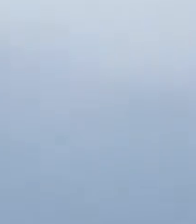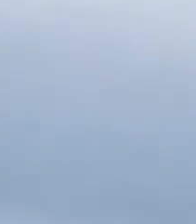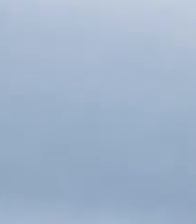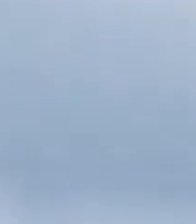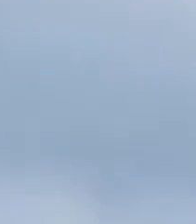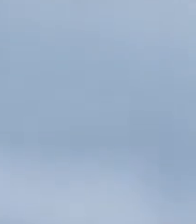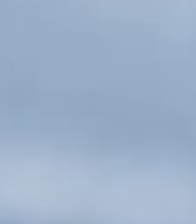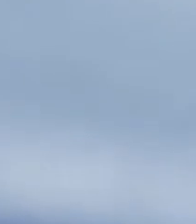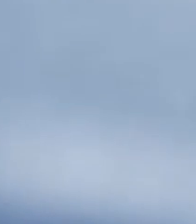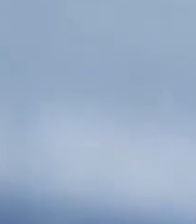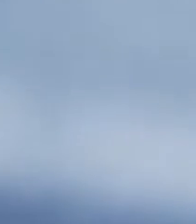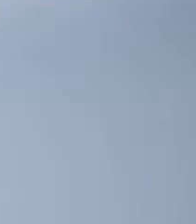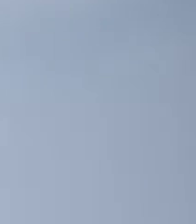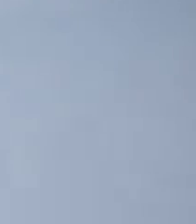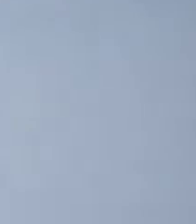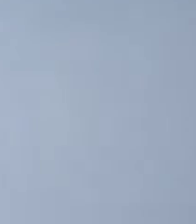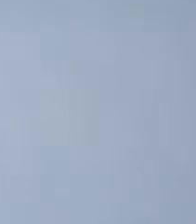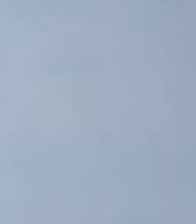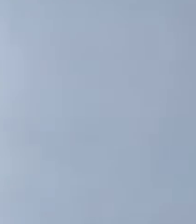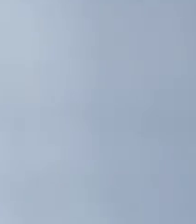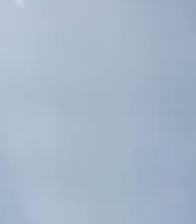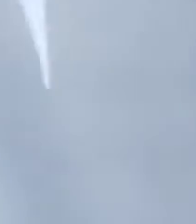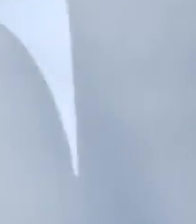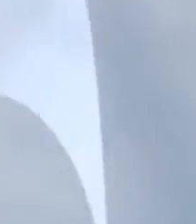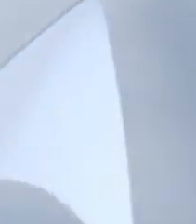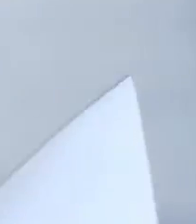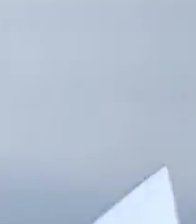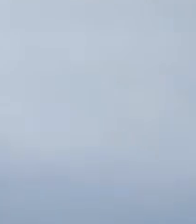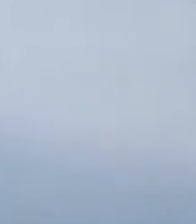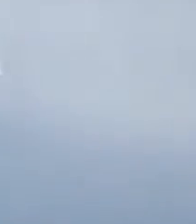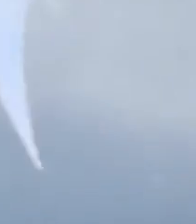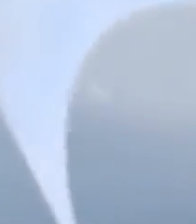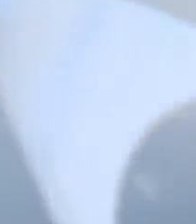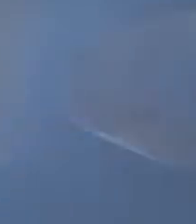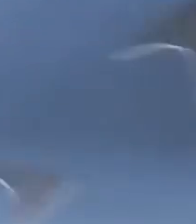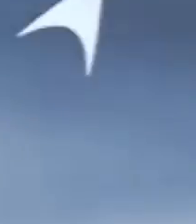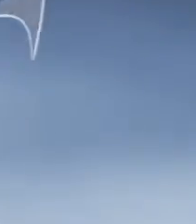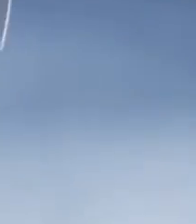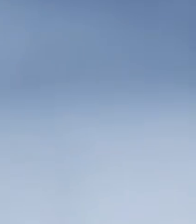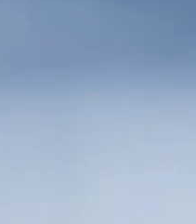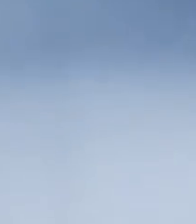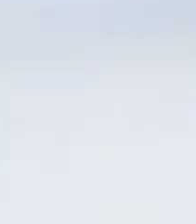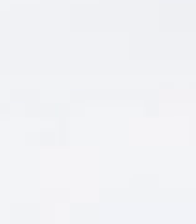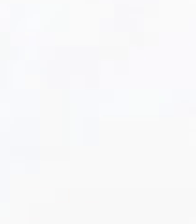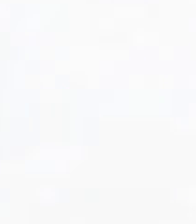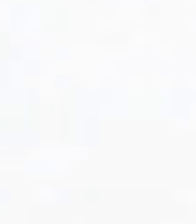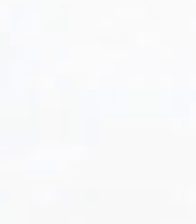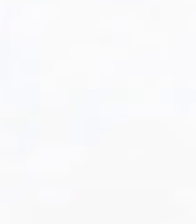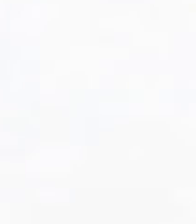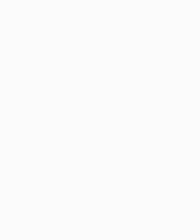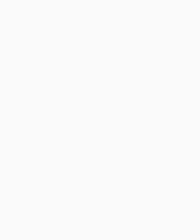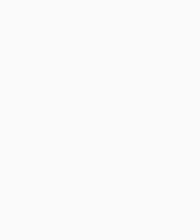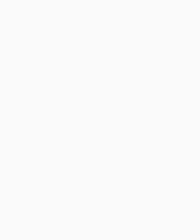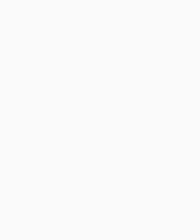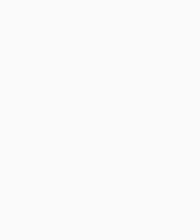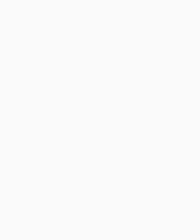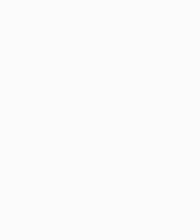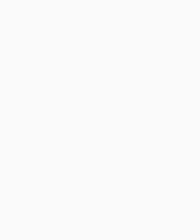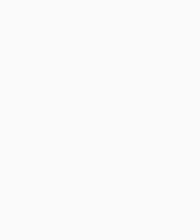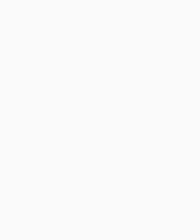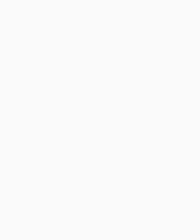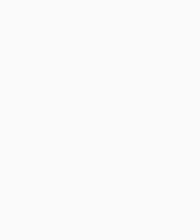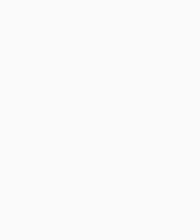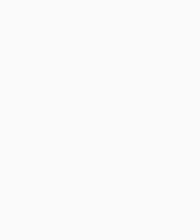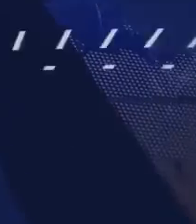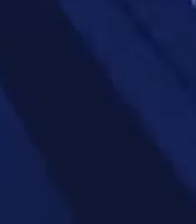En Enlace Televisión, las noticias son presentadas con el patrocinio de Impala Terminals Barranca Bermeja.